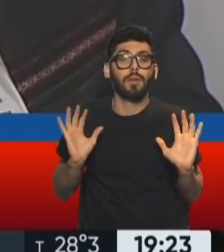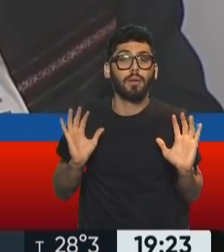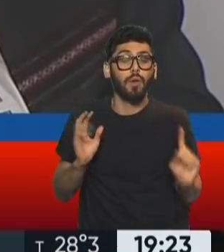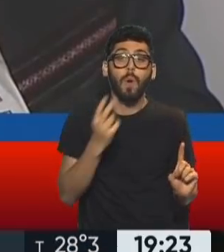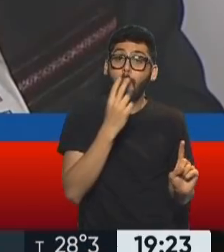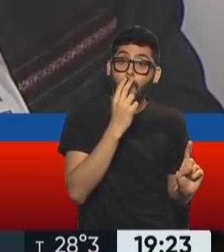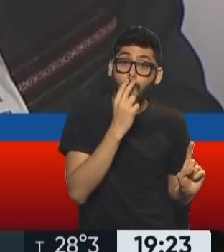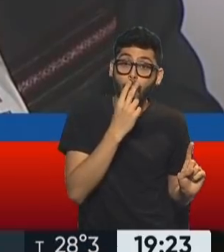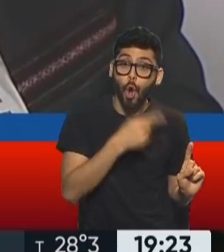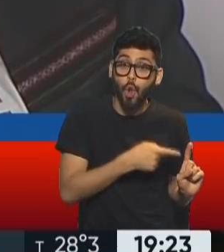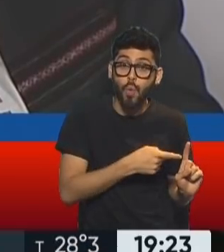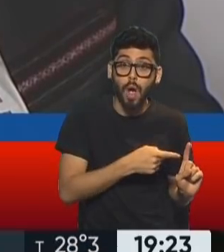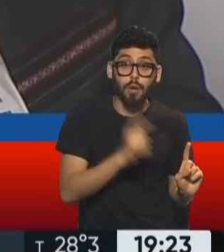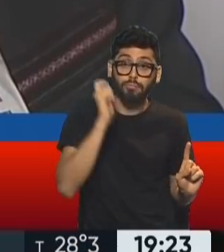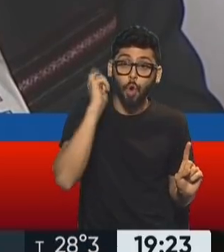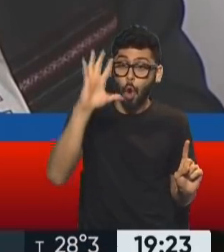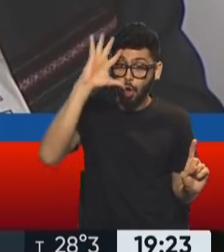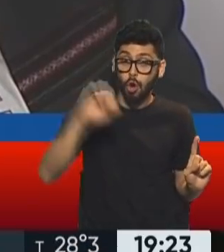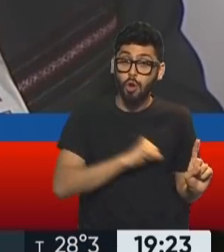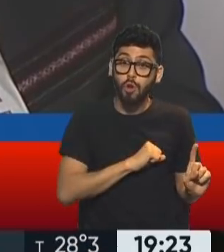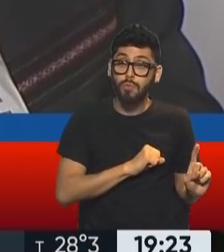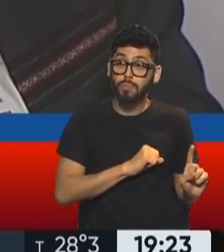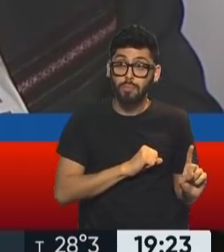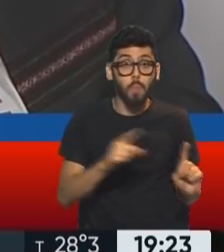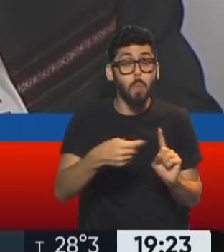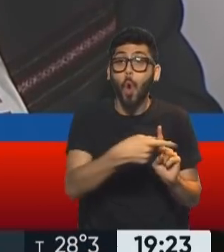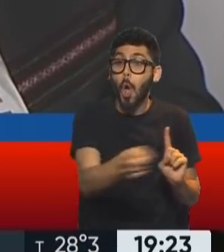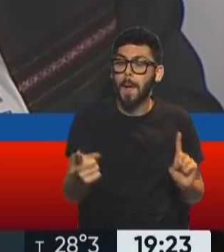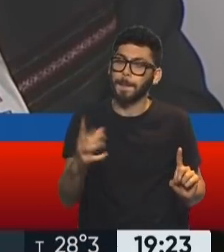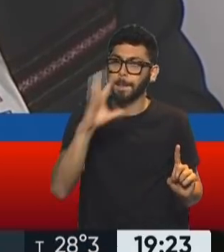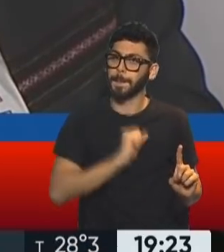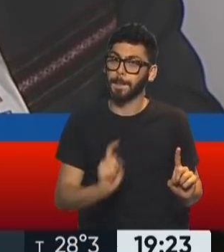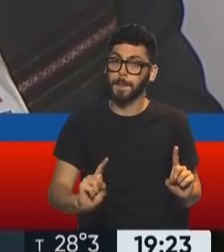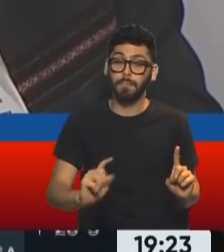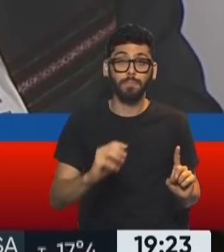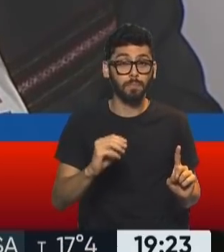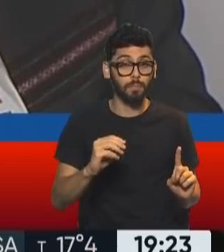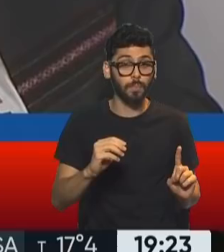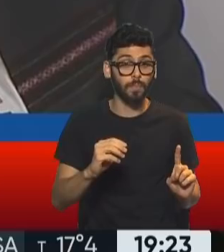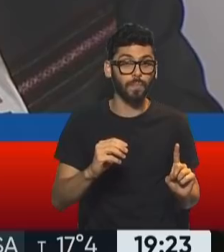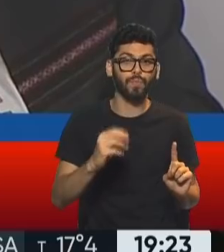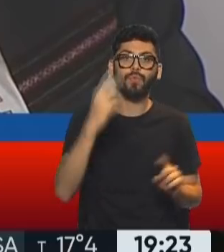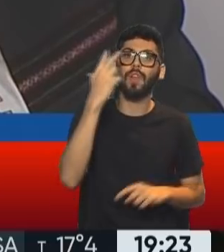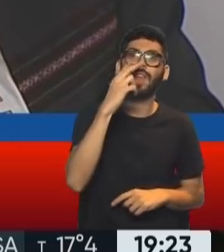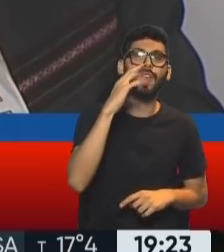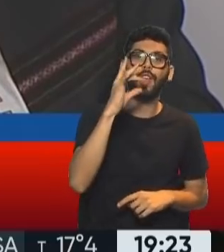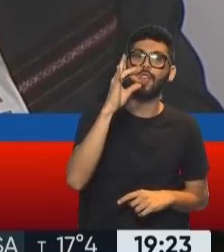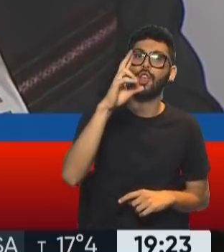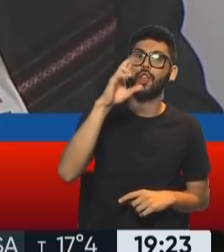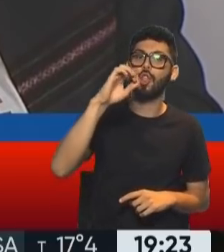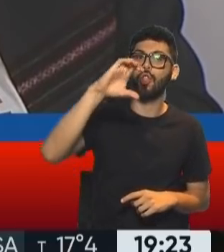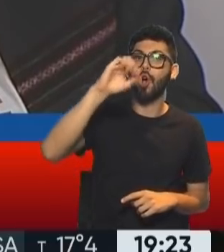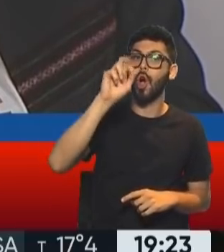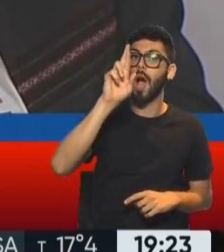precisamente lo que contó Evo, que muchos no se animaban, a nacionalizar los hidrocarburos. Ahora los nacionalizó